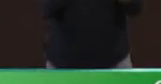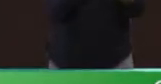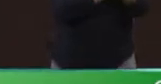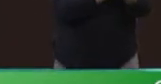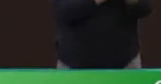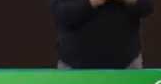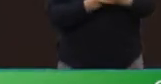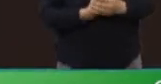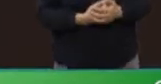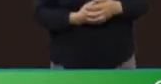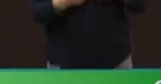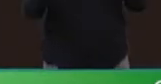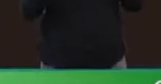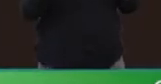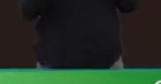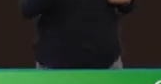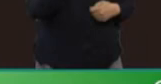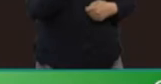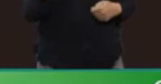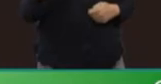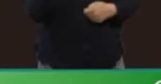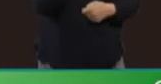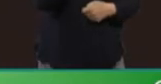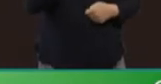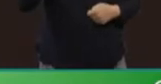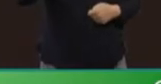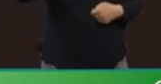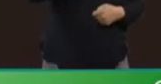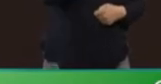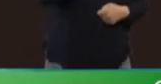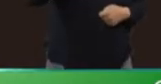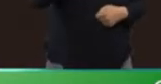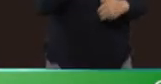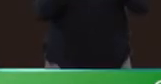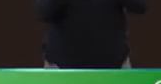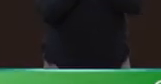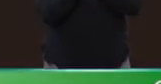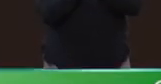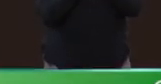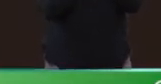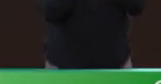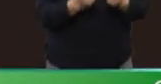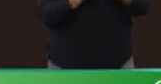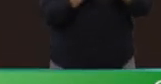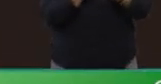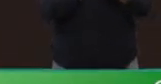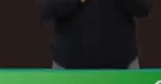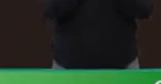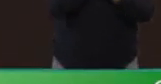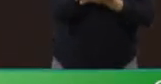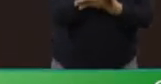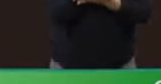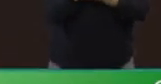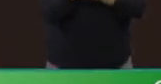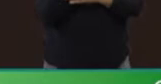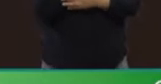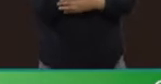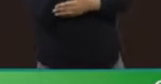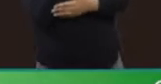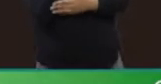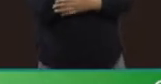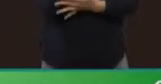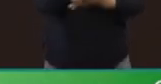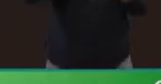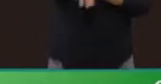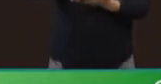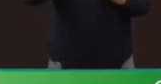dice toda persona tiene derecho a la movilidad en condiciones de seguridad Vial accesibilidad eficiencia sostenibilidad